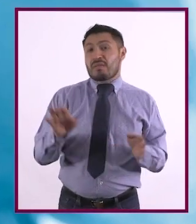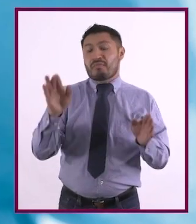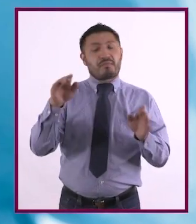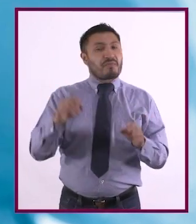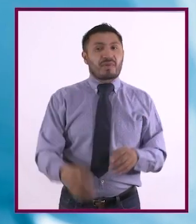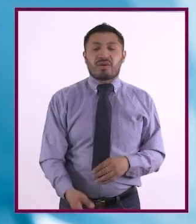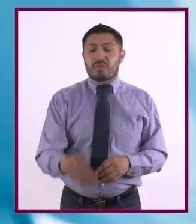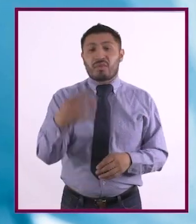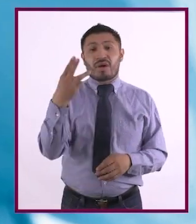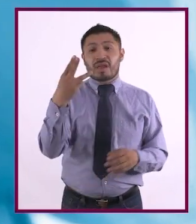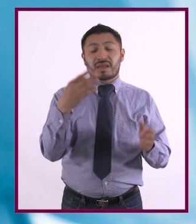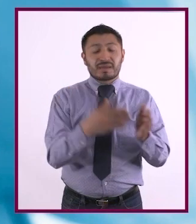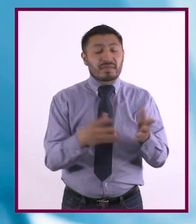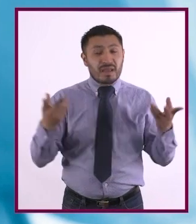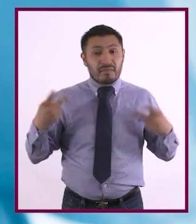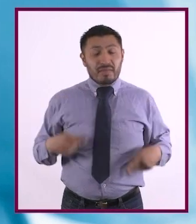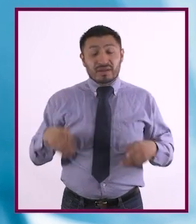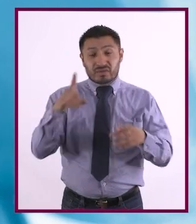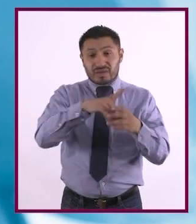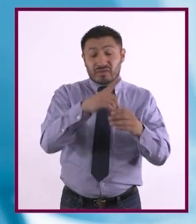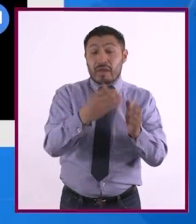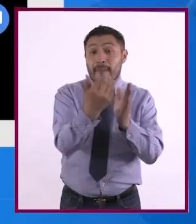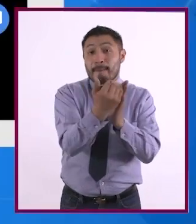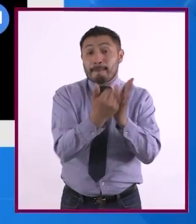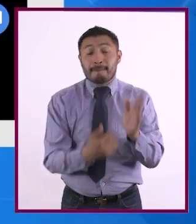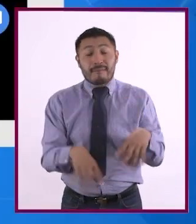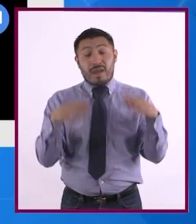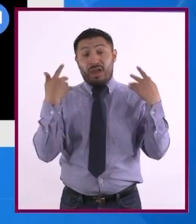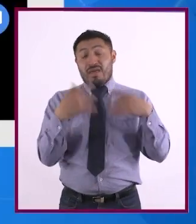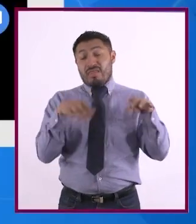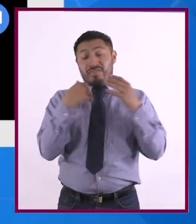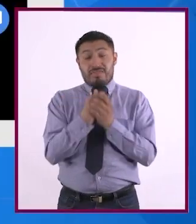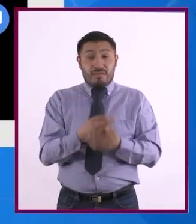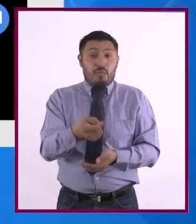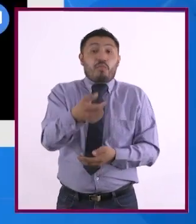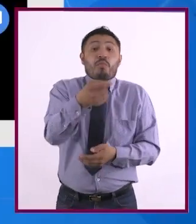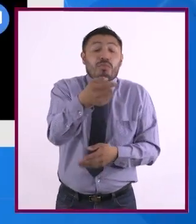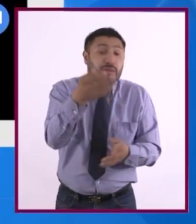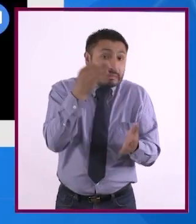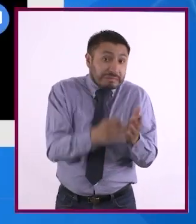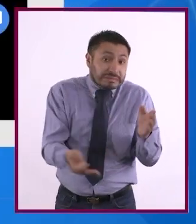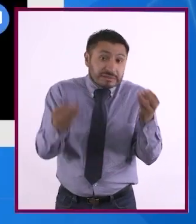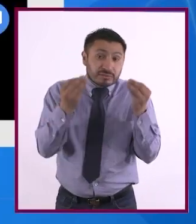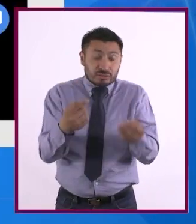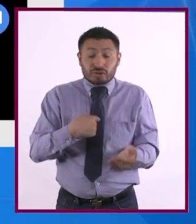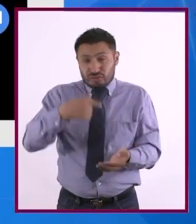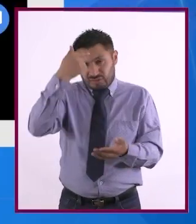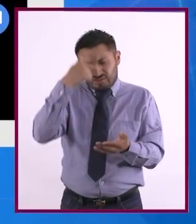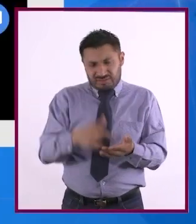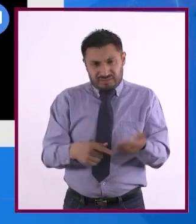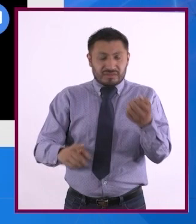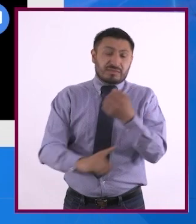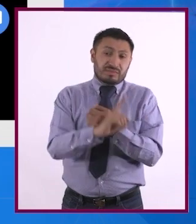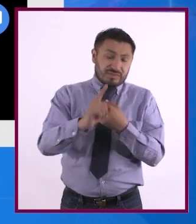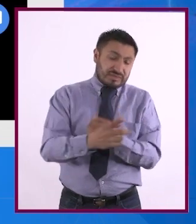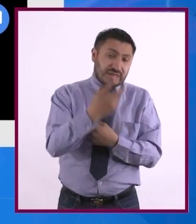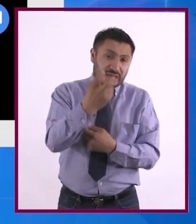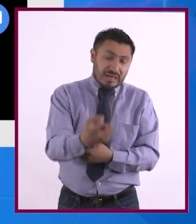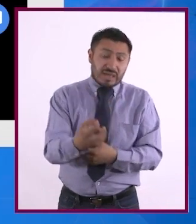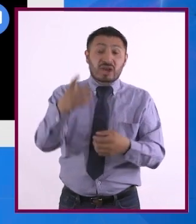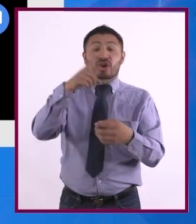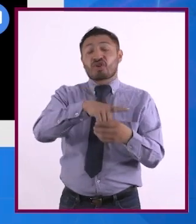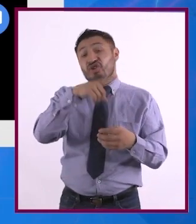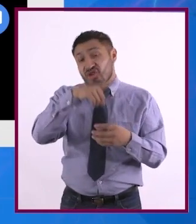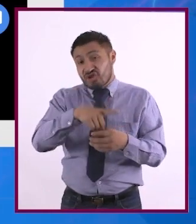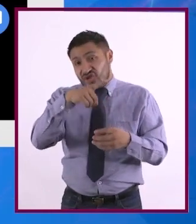esta cifra inicial. Entonces, yo creo que el problema tiene que ver con que el tema de la donación de